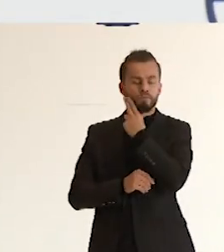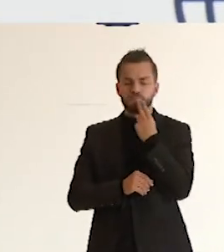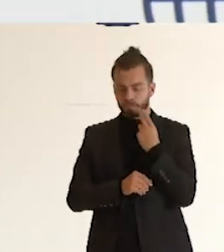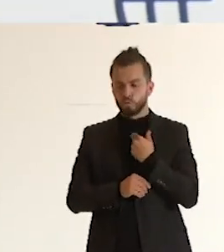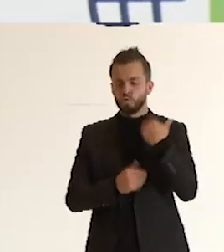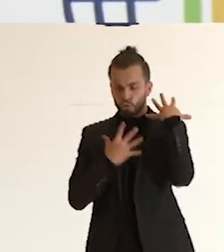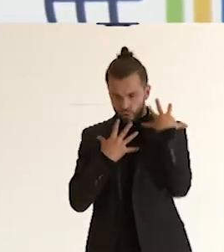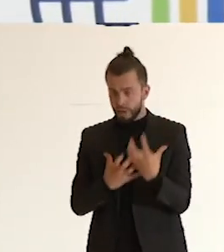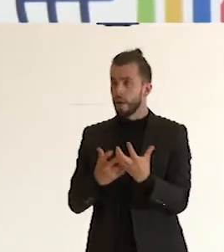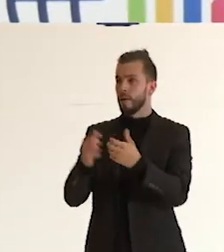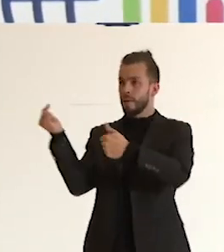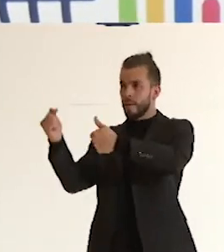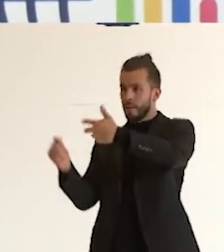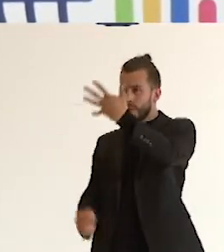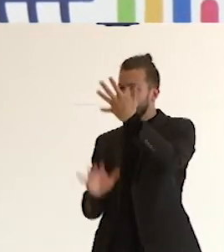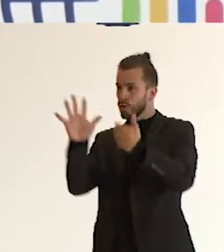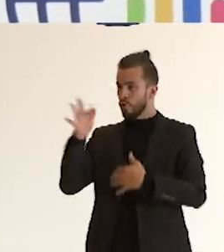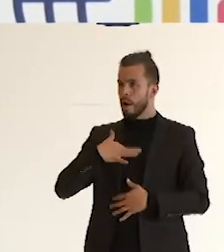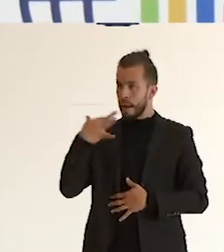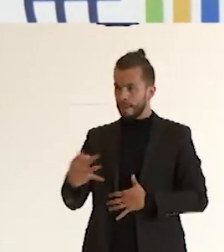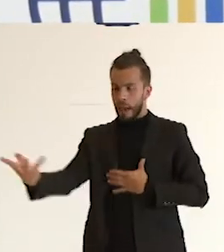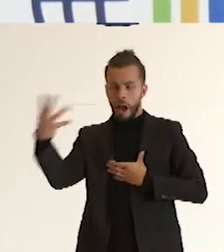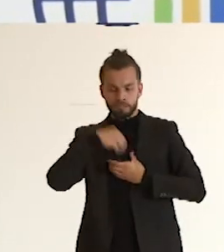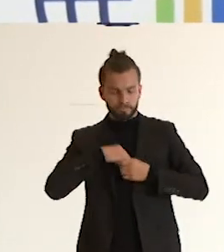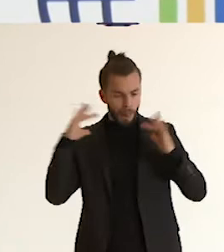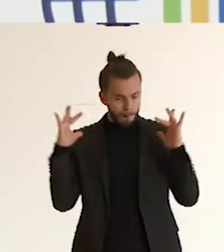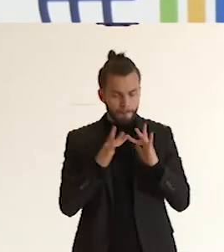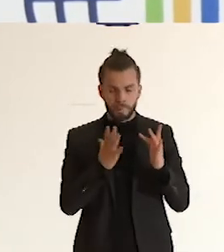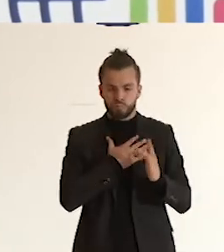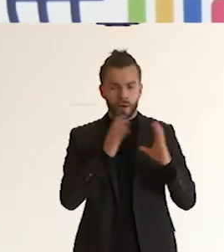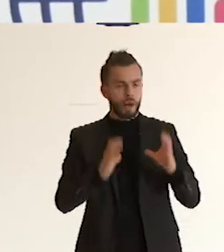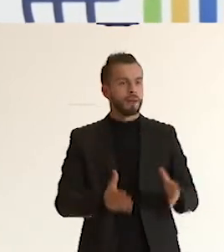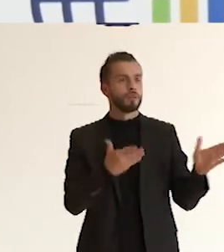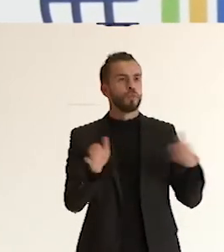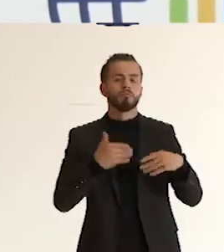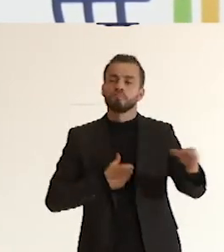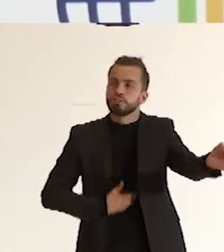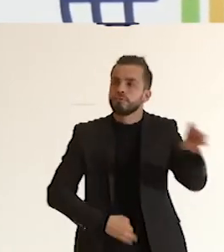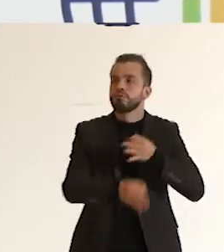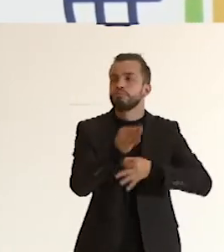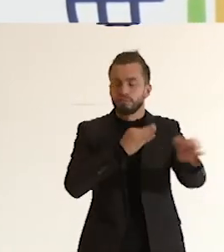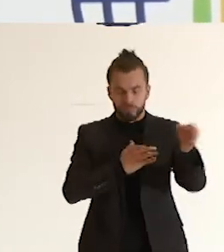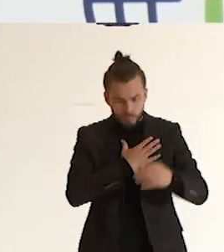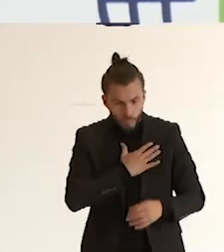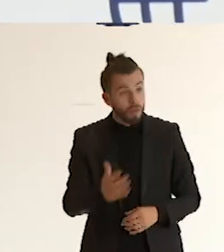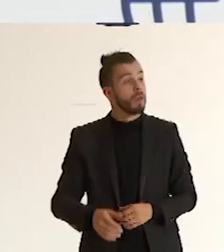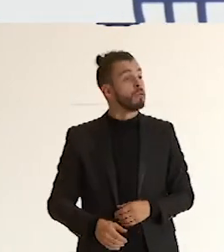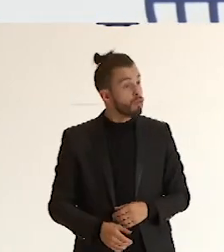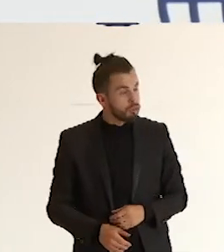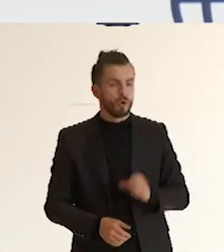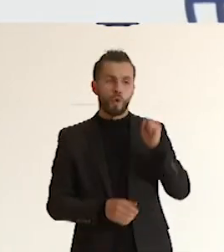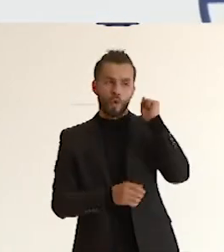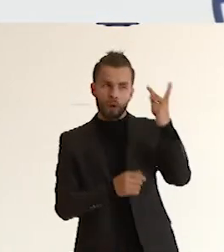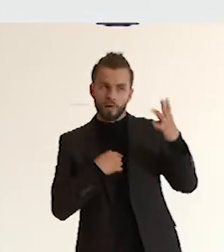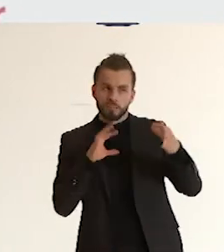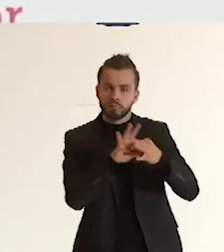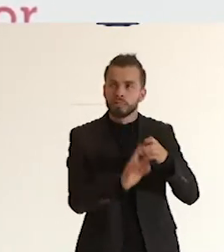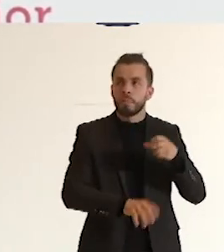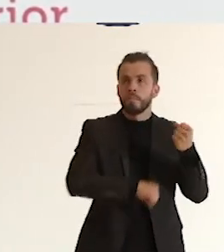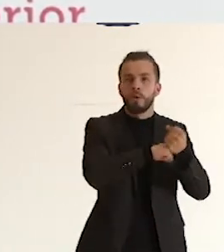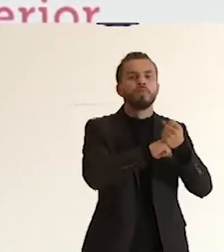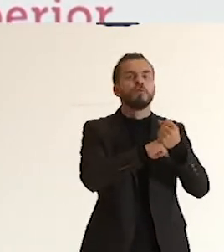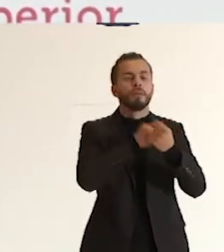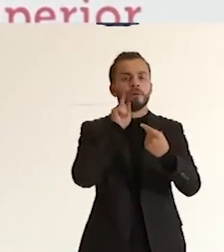algunos de los objetivos algunas de las actividades y algunas de las evaluaciones que nosotros les proponemos para lograr el objetivo de